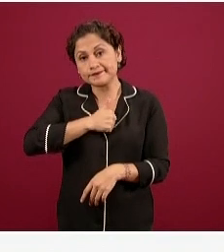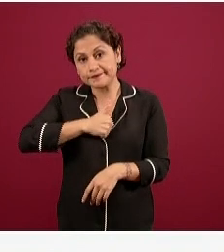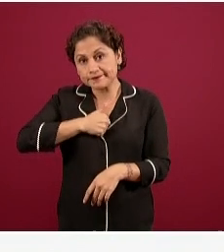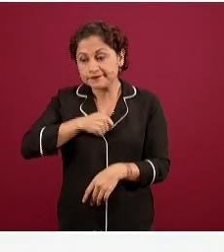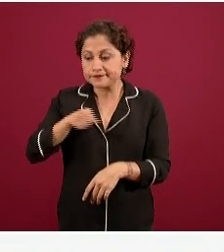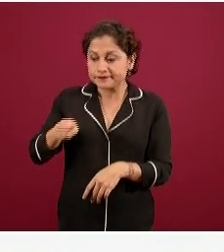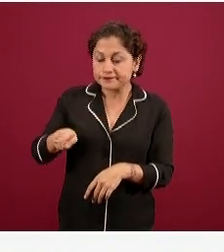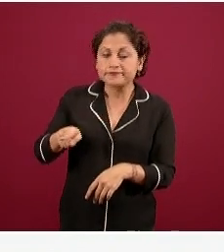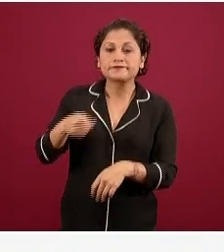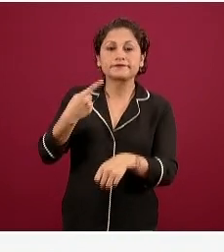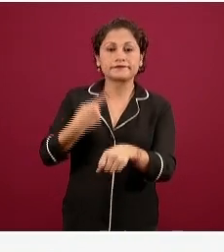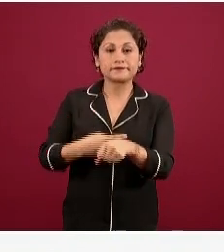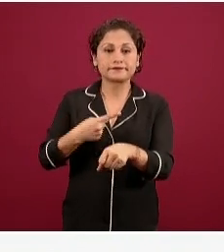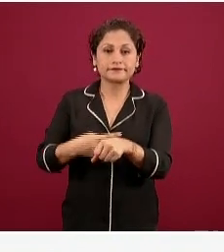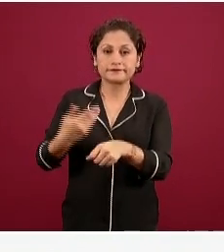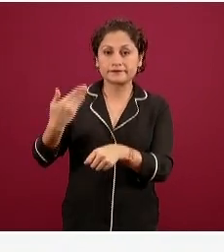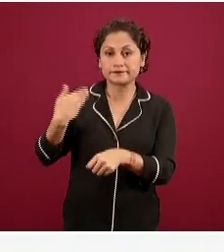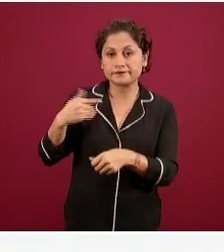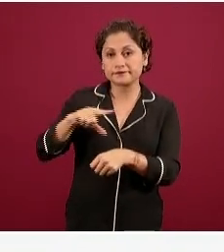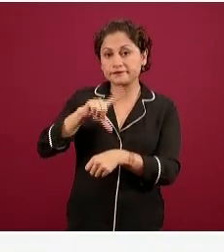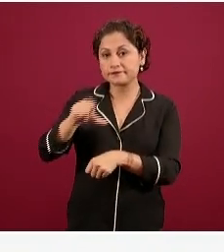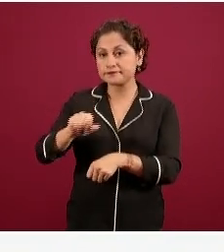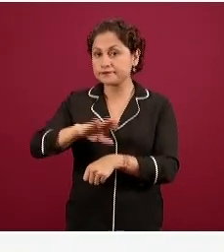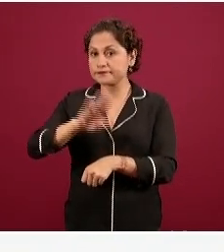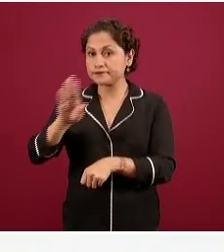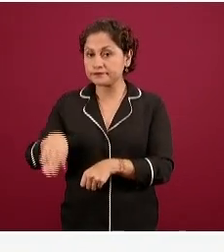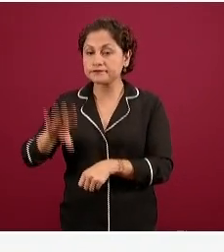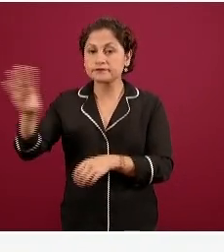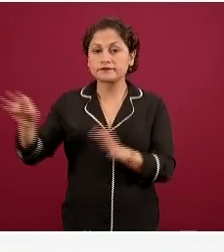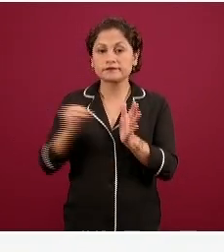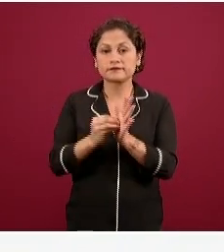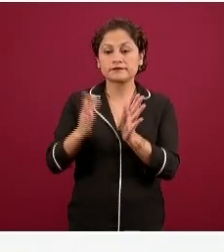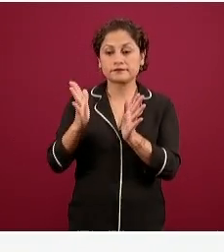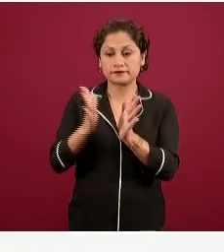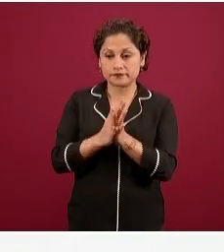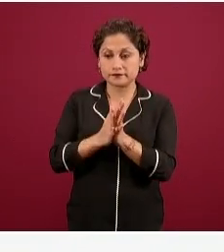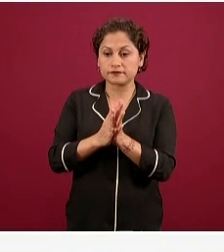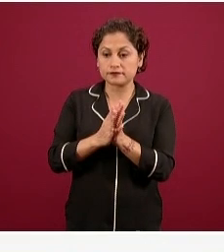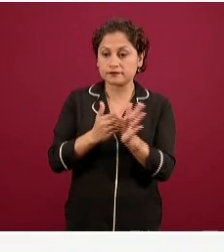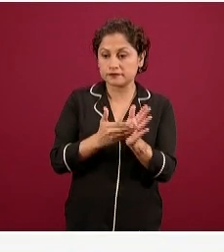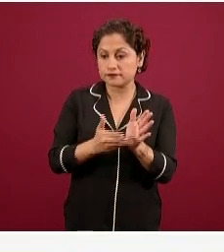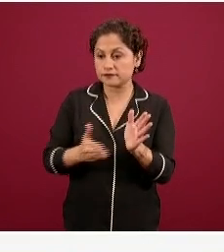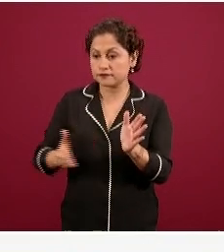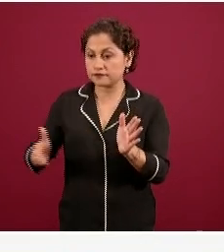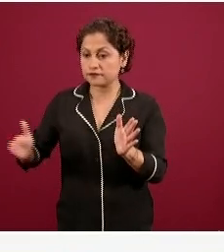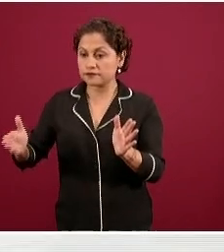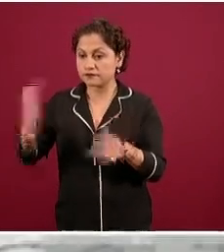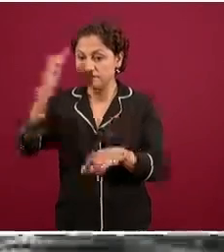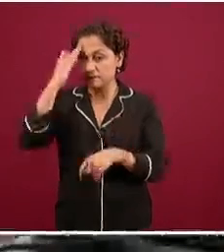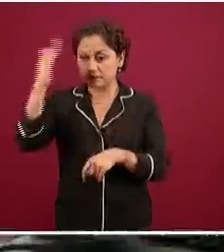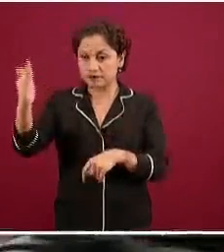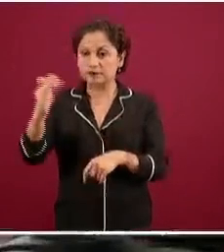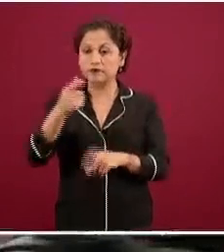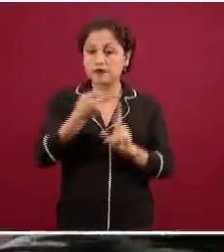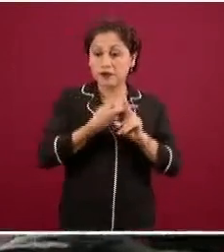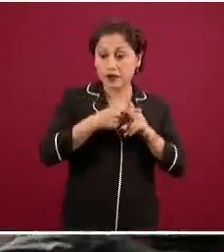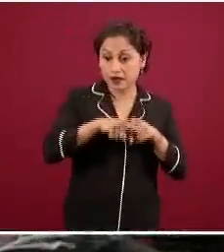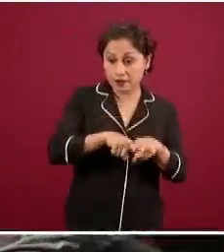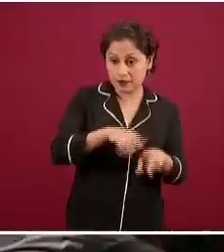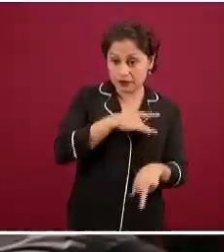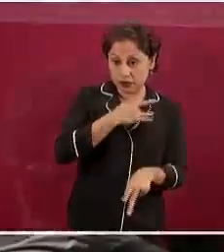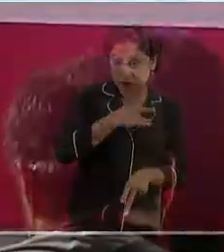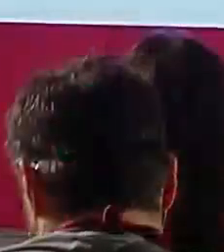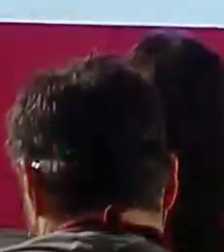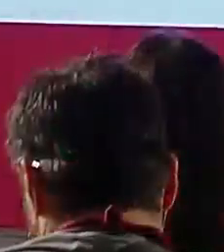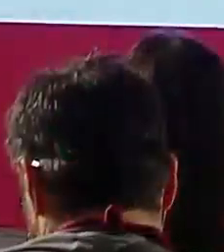enfermedad, en esta gráfica agrupadas por cuándo empezaron los síntomas. Y está claro